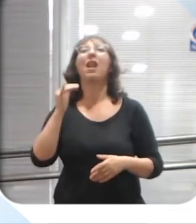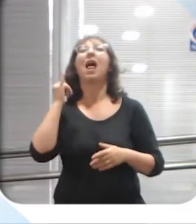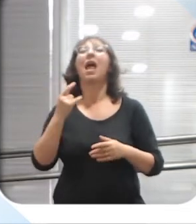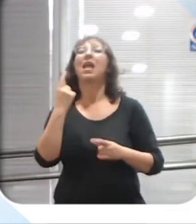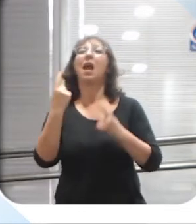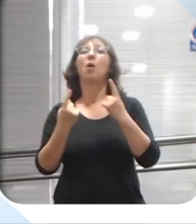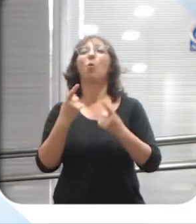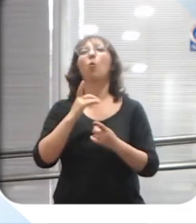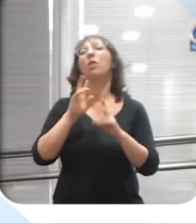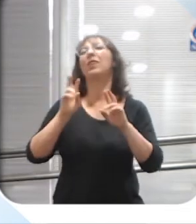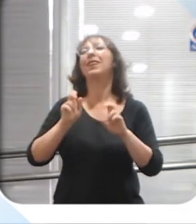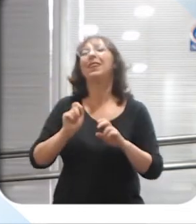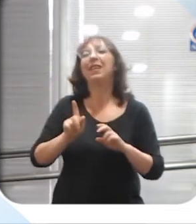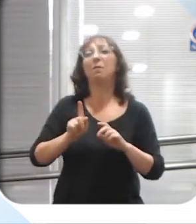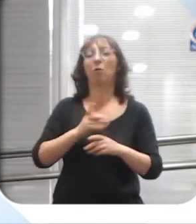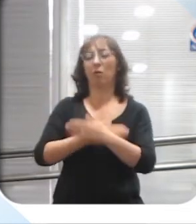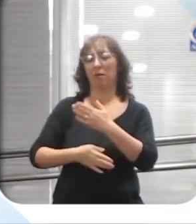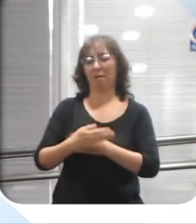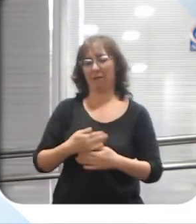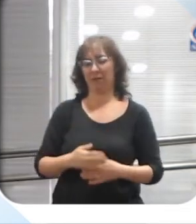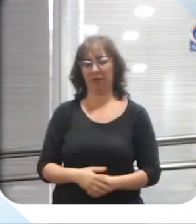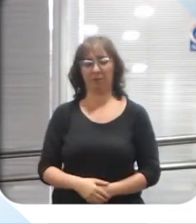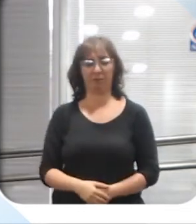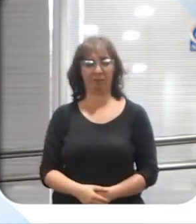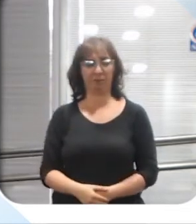de discapacidad.